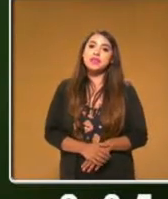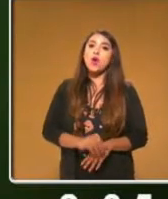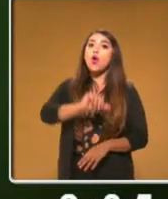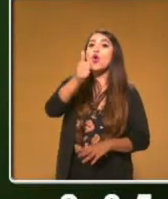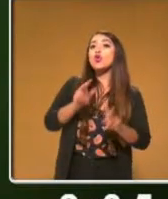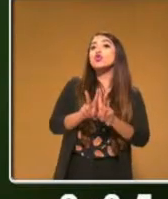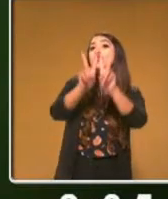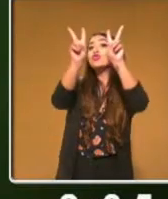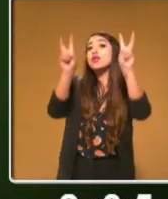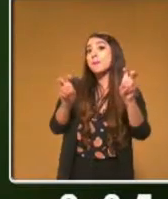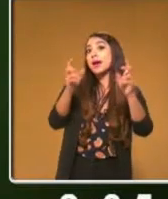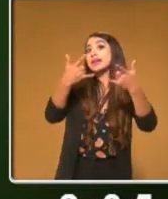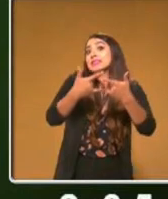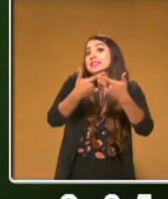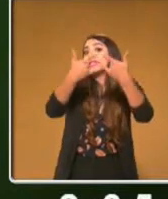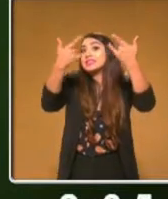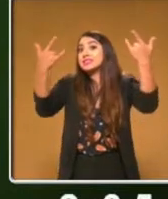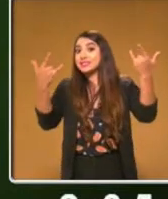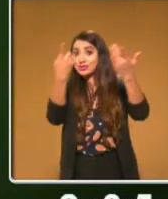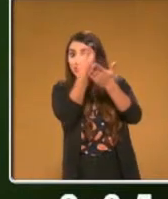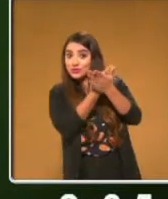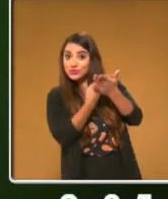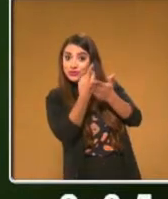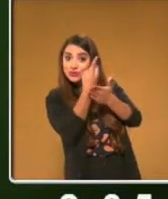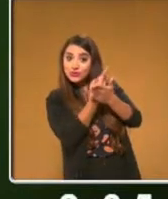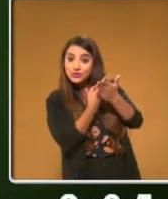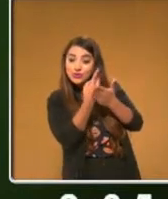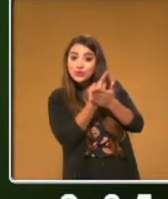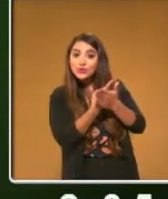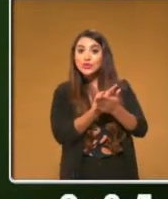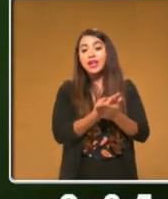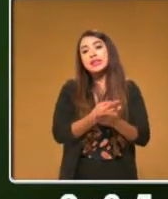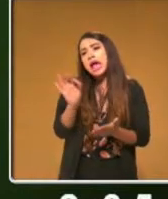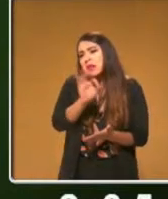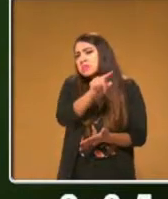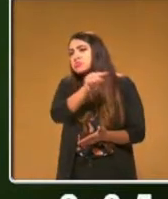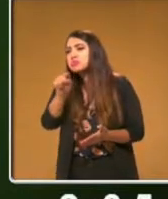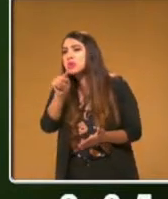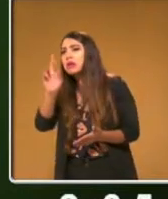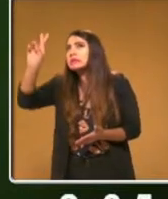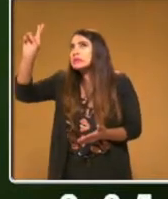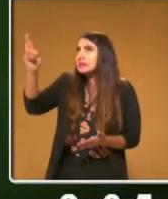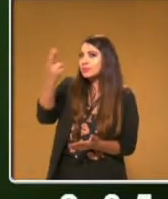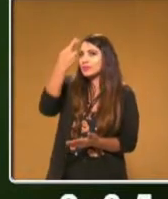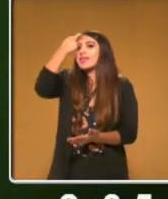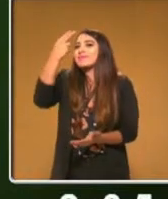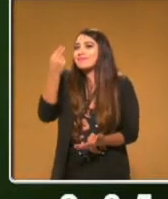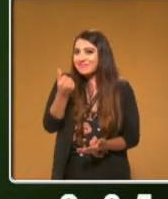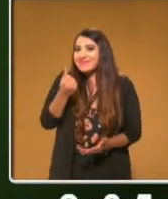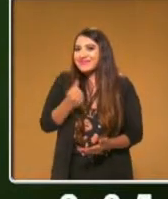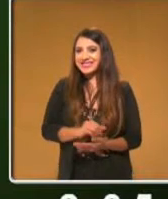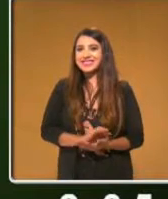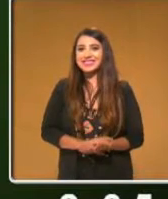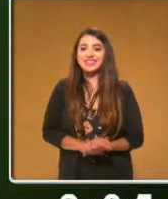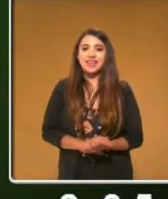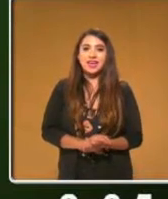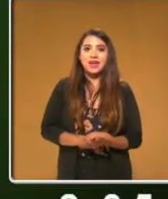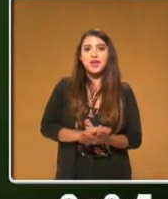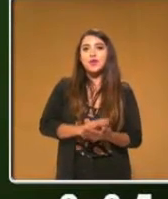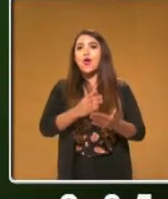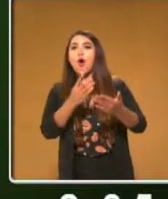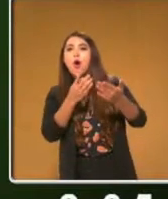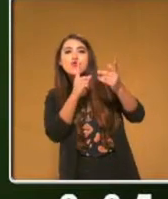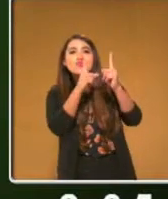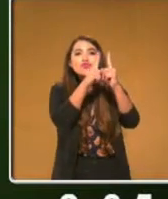la historieta. Quizás viene a su mente todas aquellas tiras cómicas o cómics